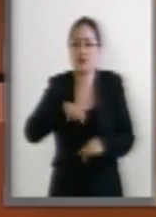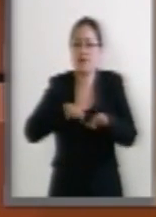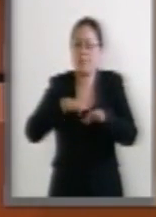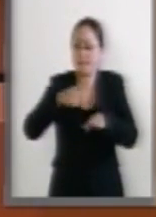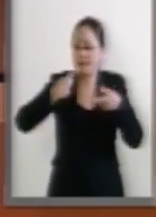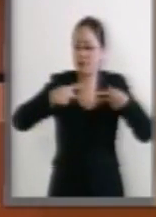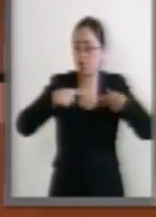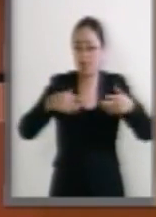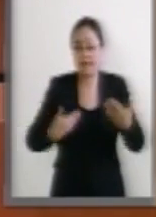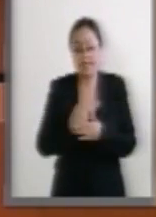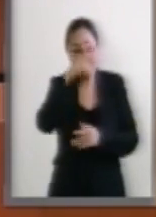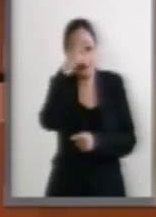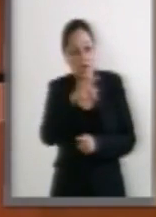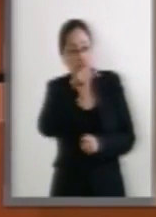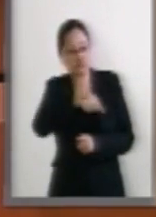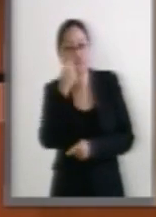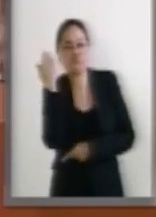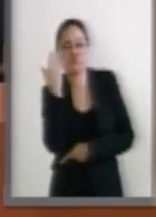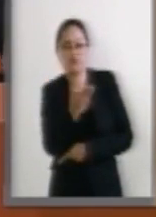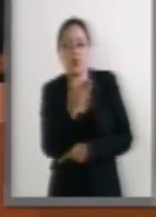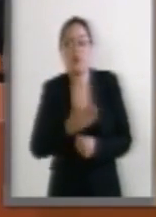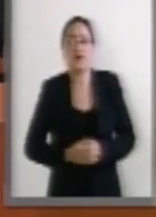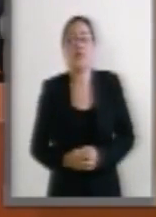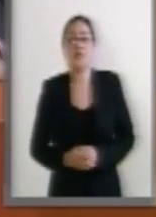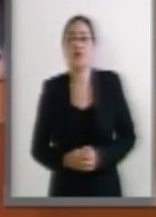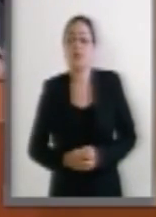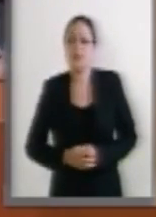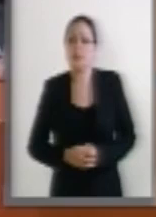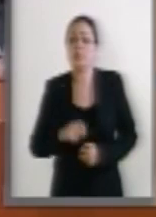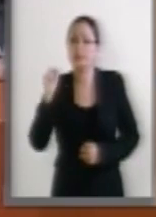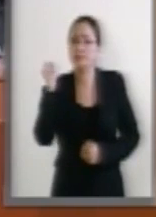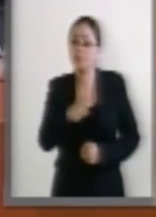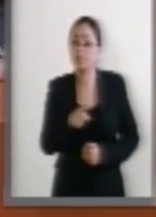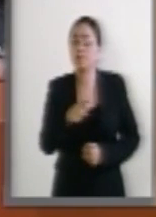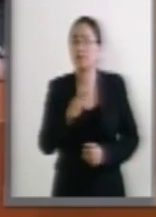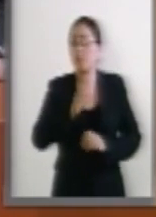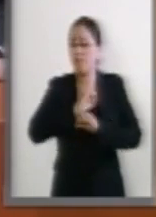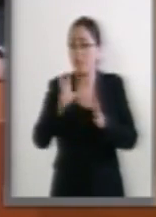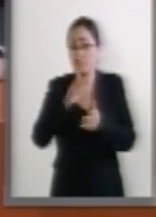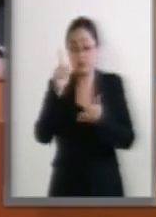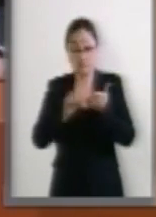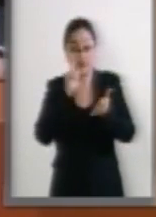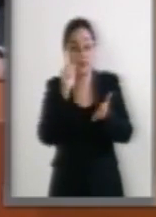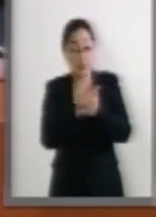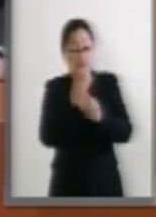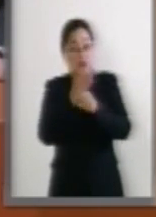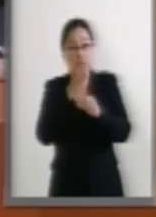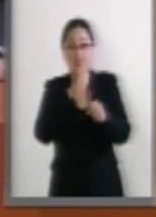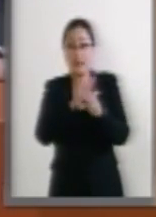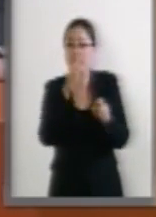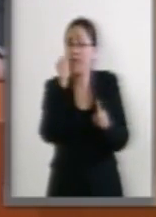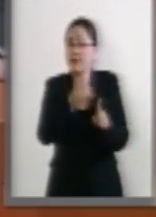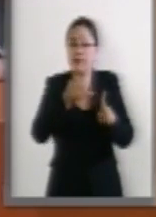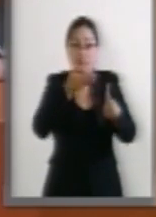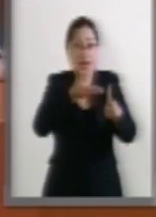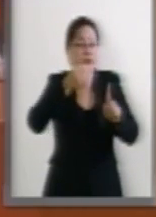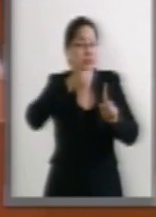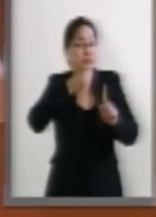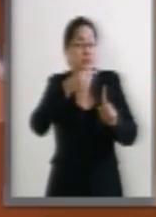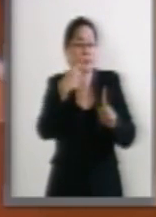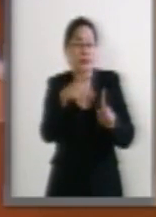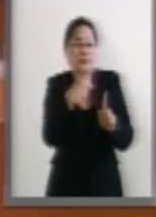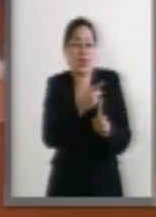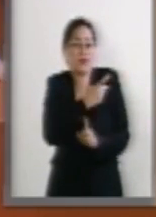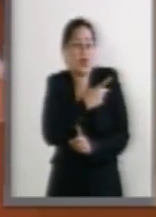mexicanos. Sin embargo, es claro que una buena ley no es suficiente por sí sola para acabar con